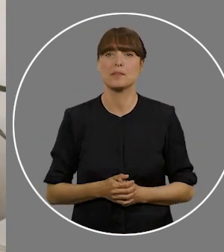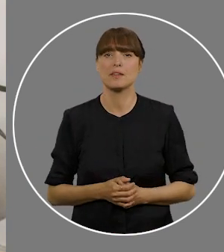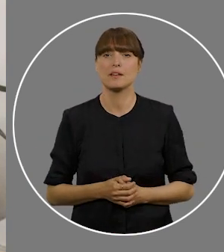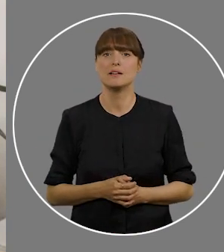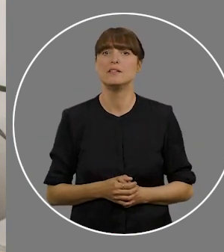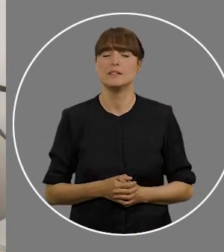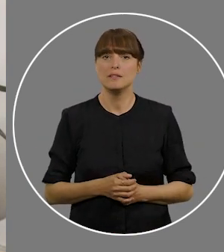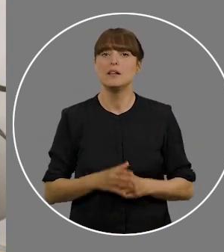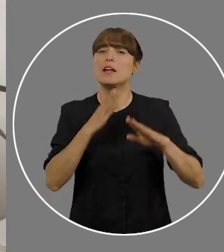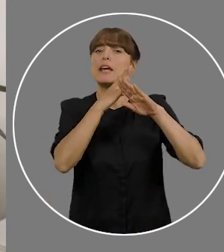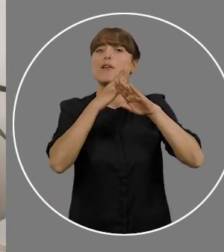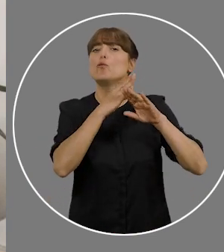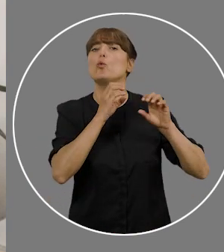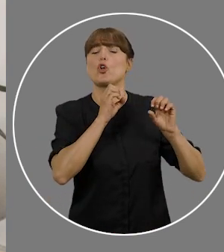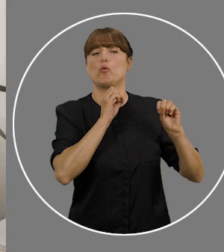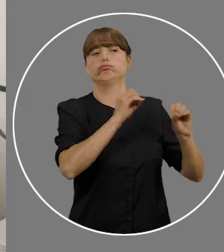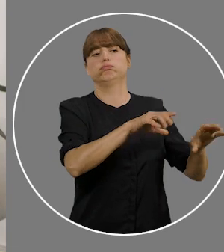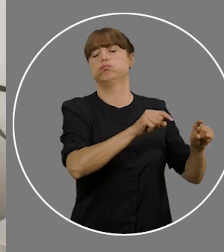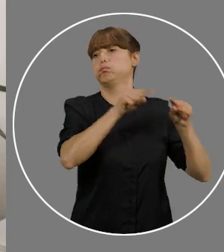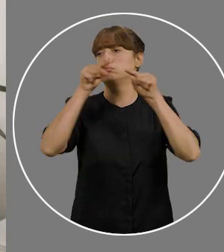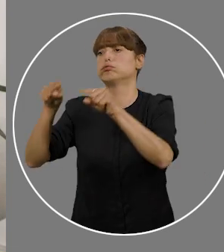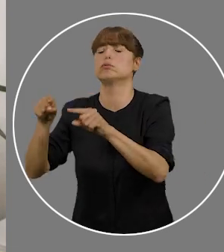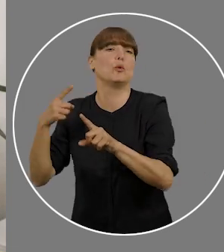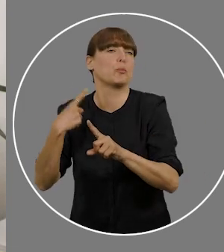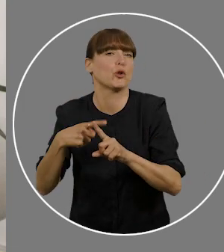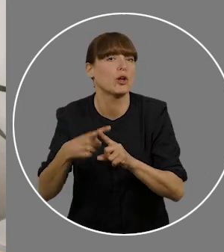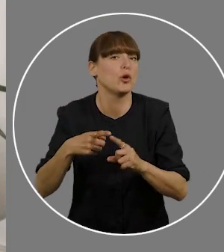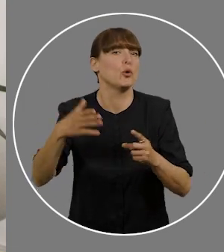decir, ¿cuándo dejaron el